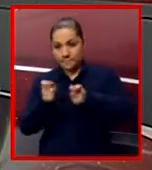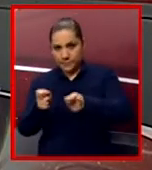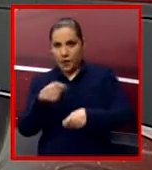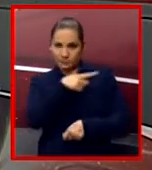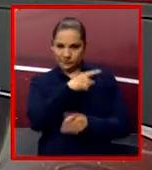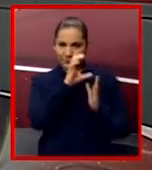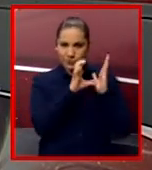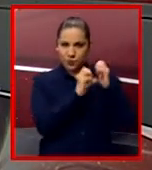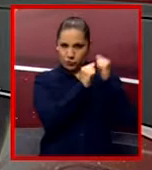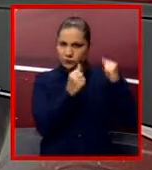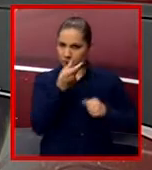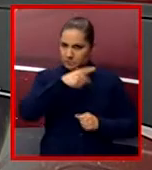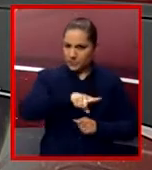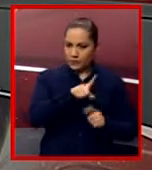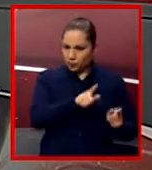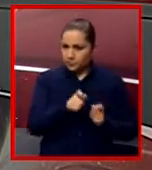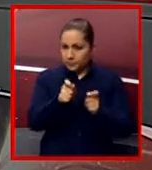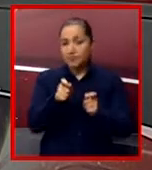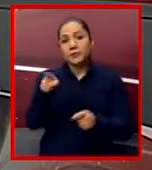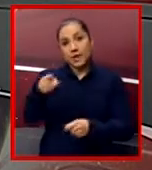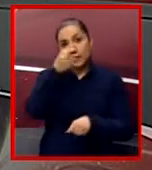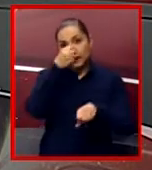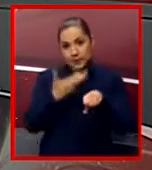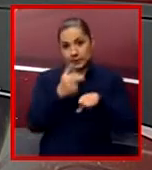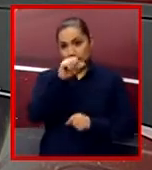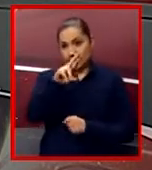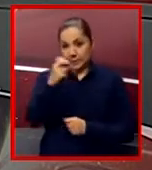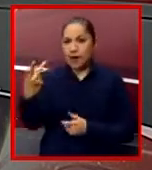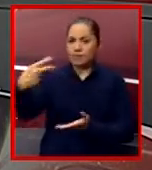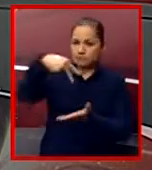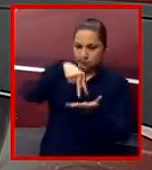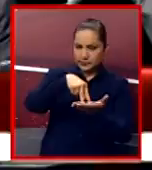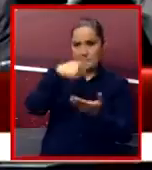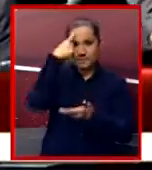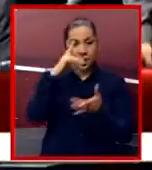de Relaciones Exteriores rindió protesta de decir verdad.